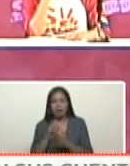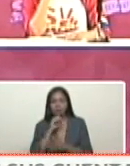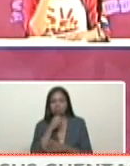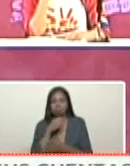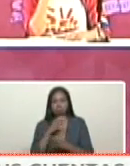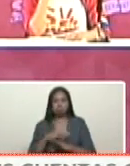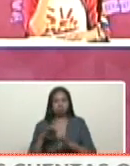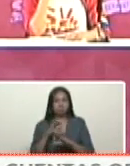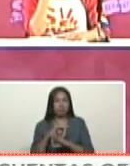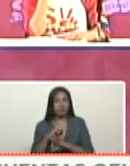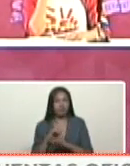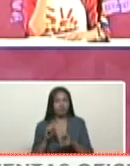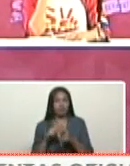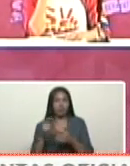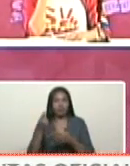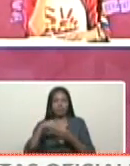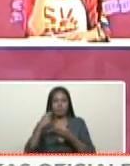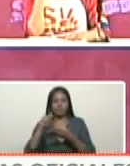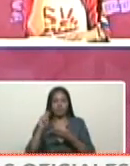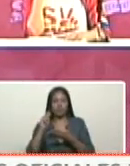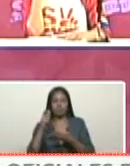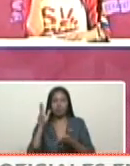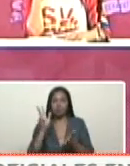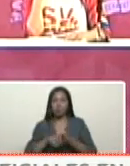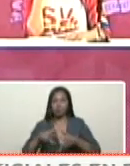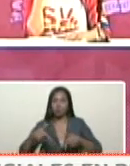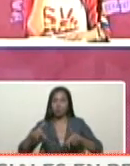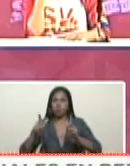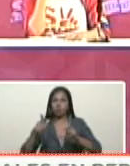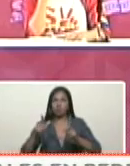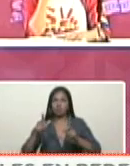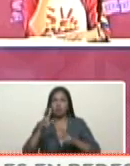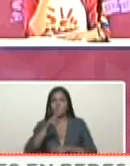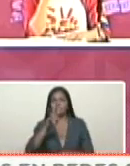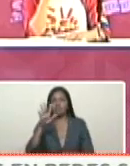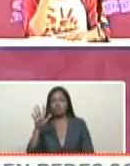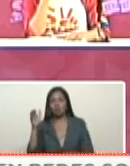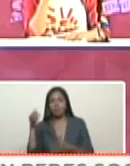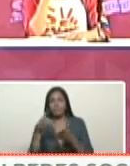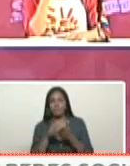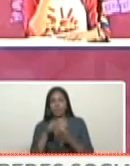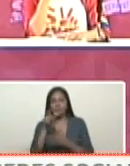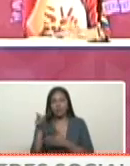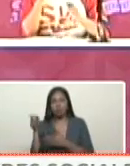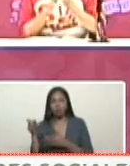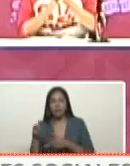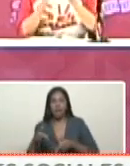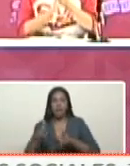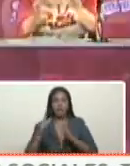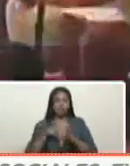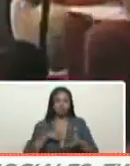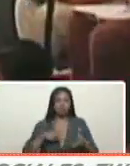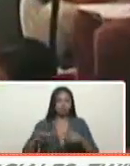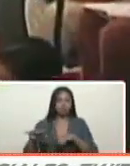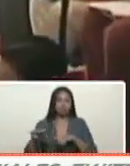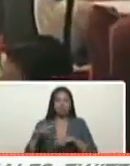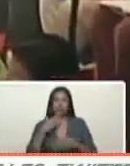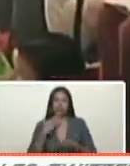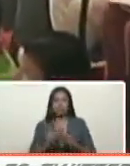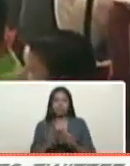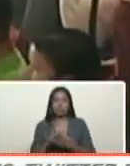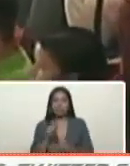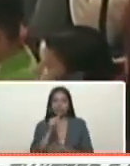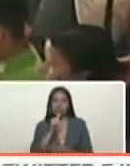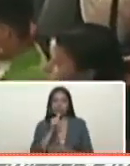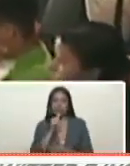pensión. Firmo el decreto, cúmplase, y las 25.000 personas tienen su pensión automática. Gracias a